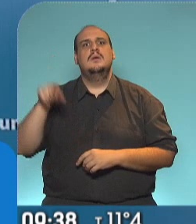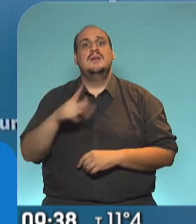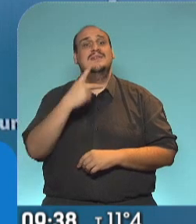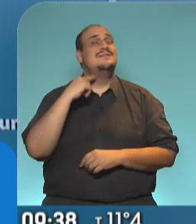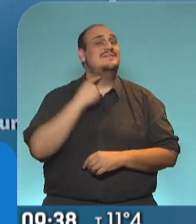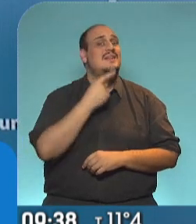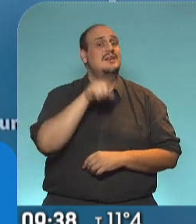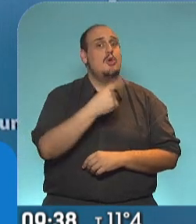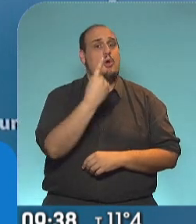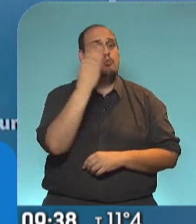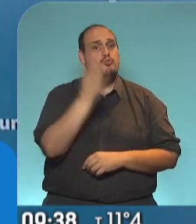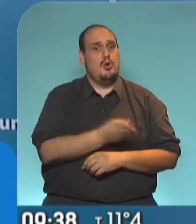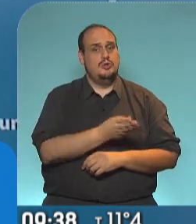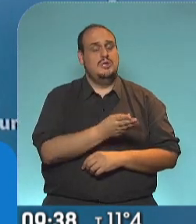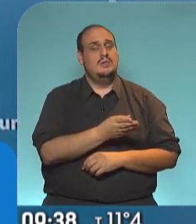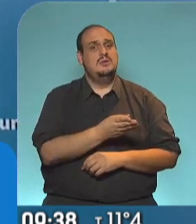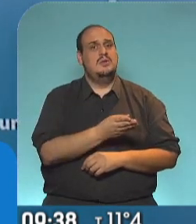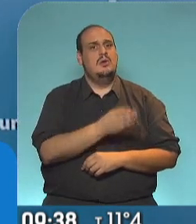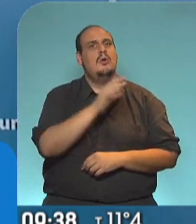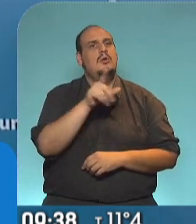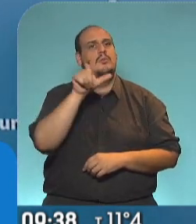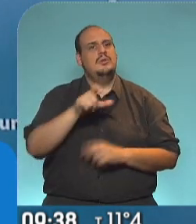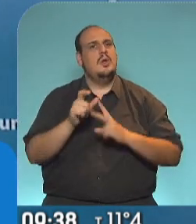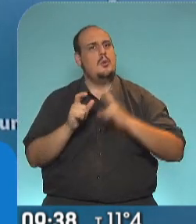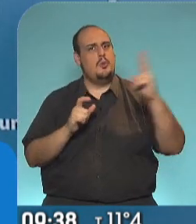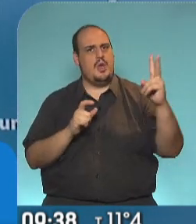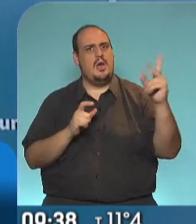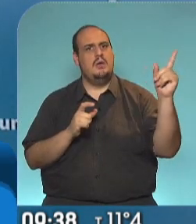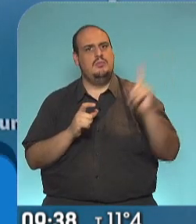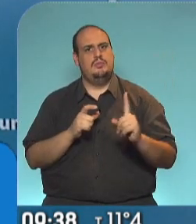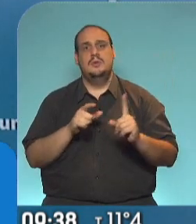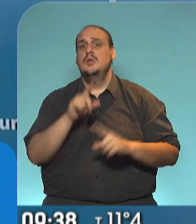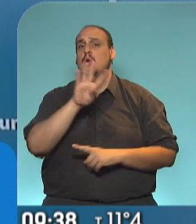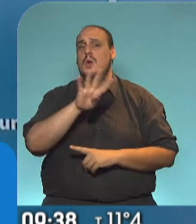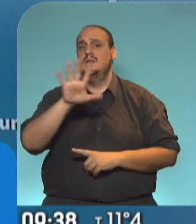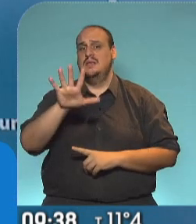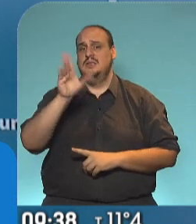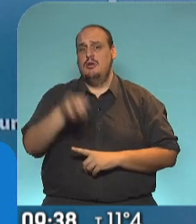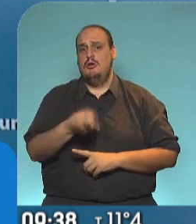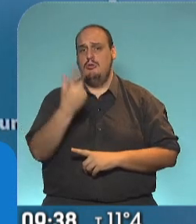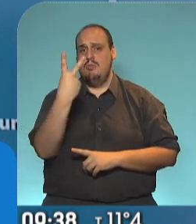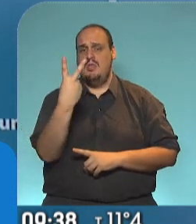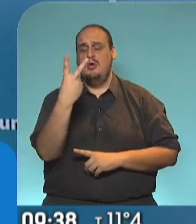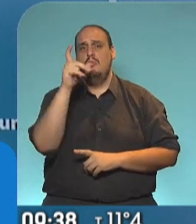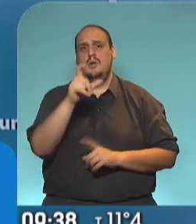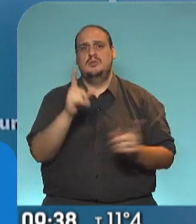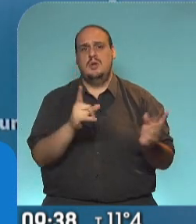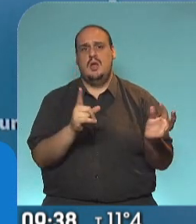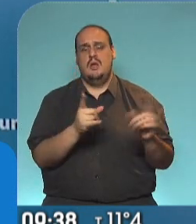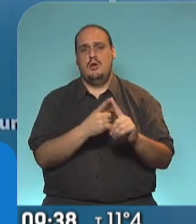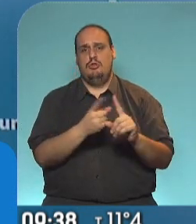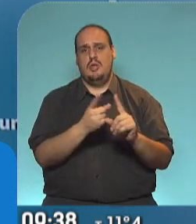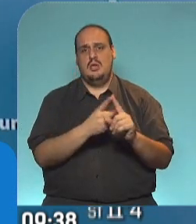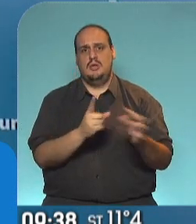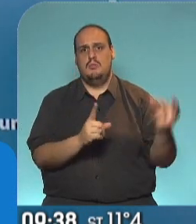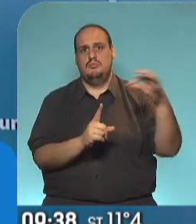1 por ciento de los casos está relacionado con un viaje al exterior del país 145 2 se contagia se transmite por